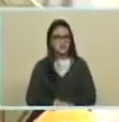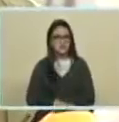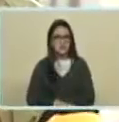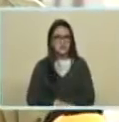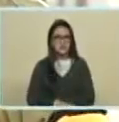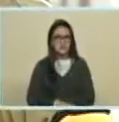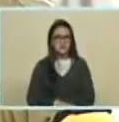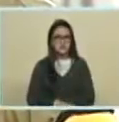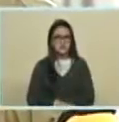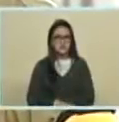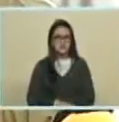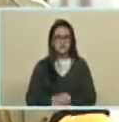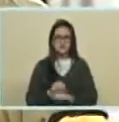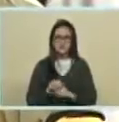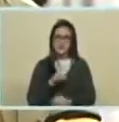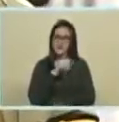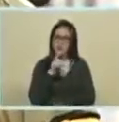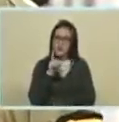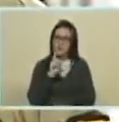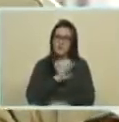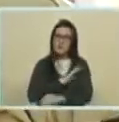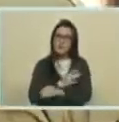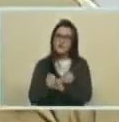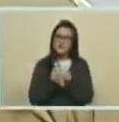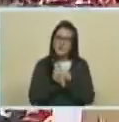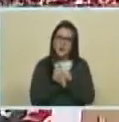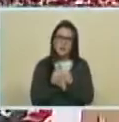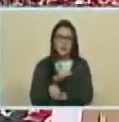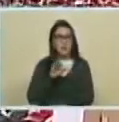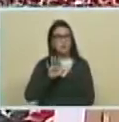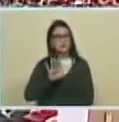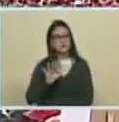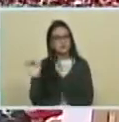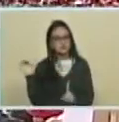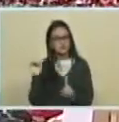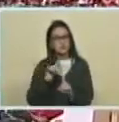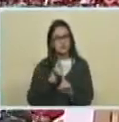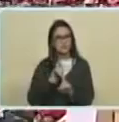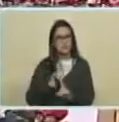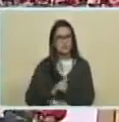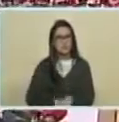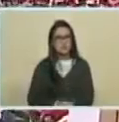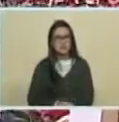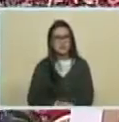Yo los llamo a la fuerza del amor. Quiero decirles a ustedes,